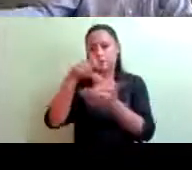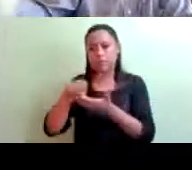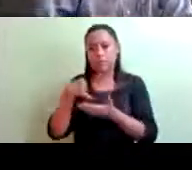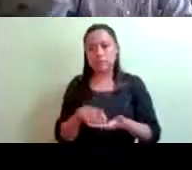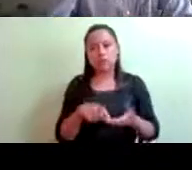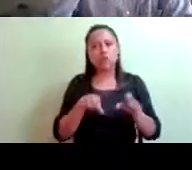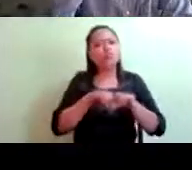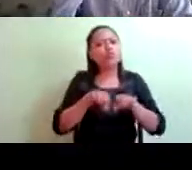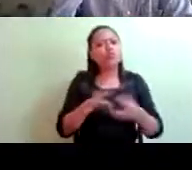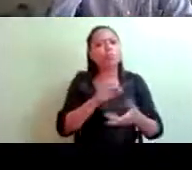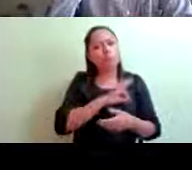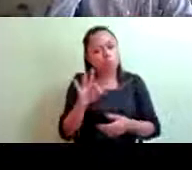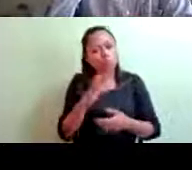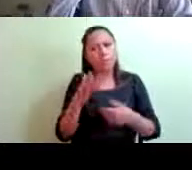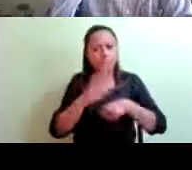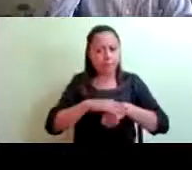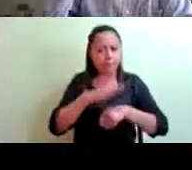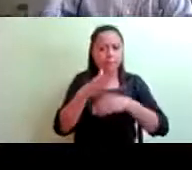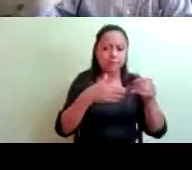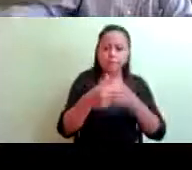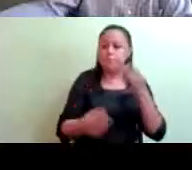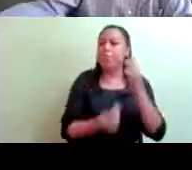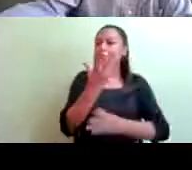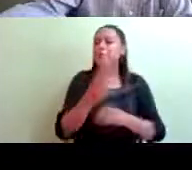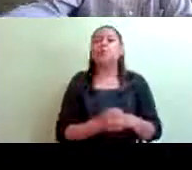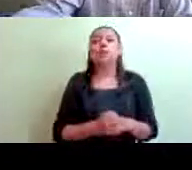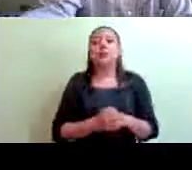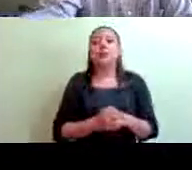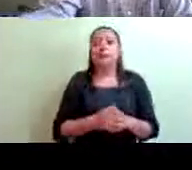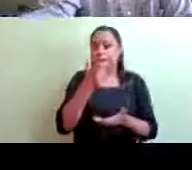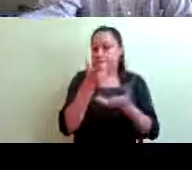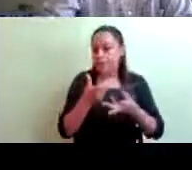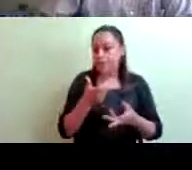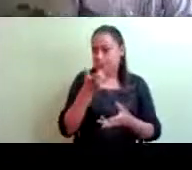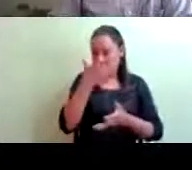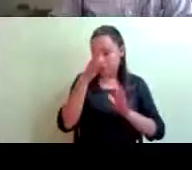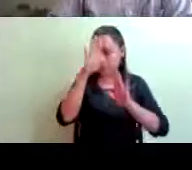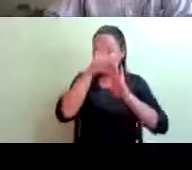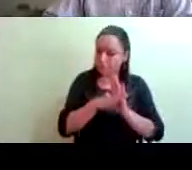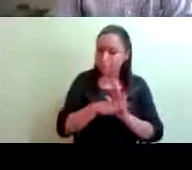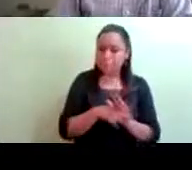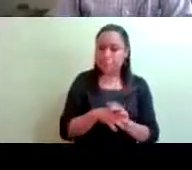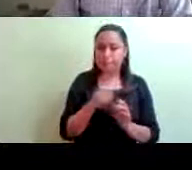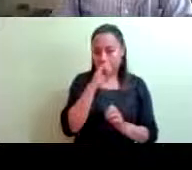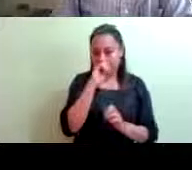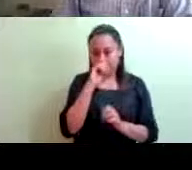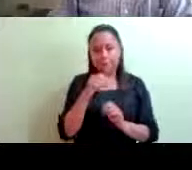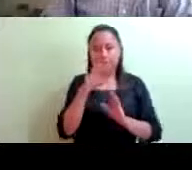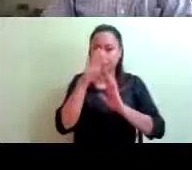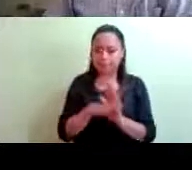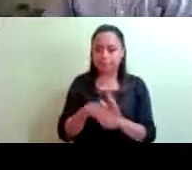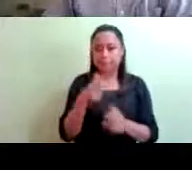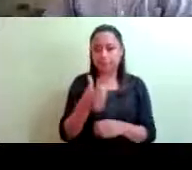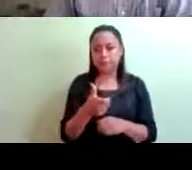sean un poco más innovadores, reducción de costos y subsidios y tarifas progresivas, o sea, la reducción de costos y